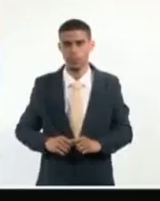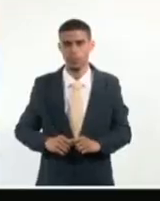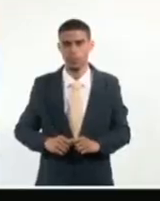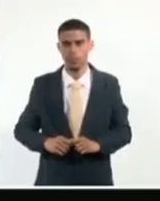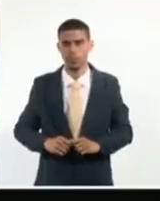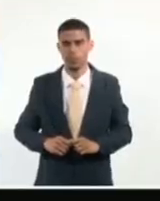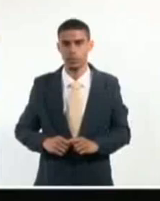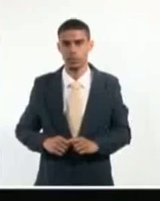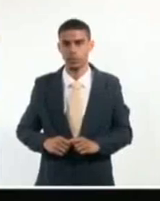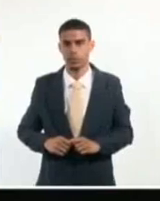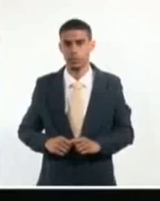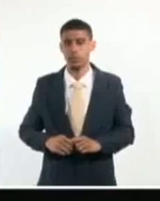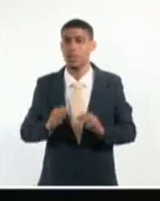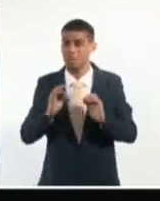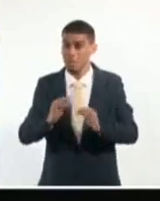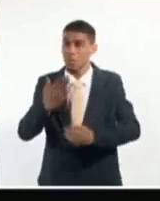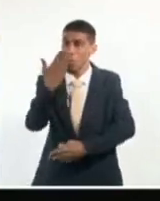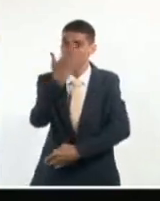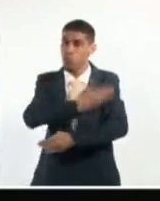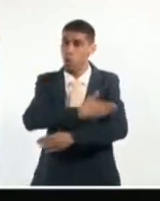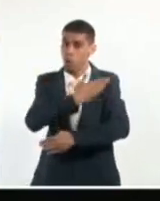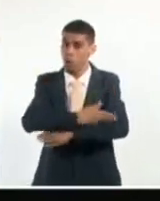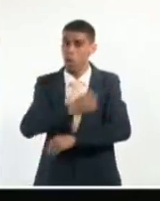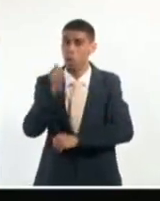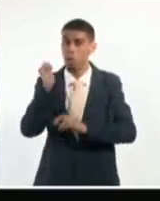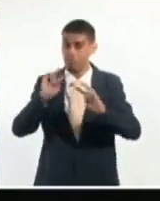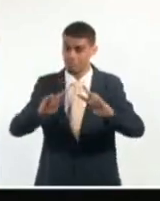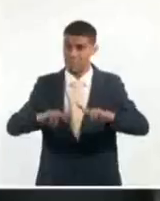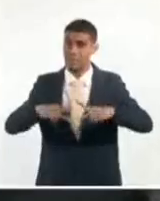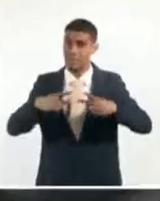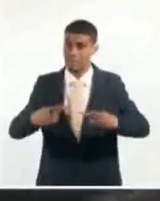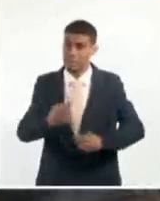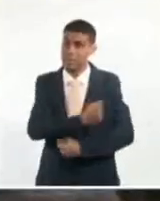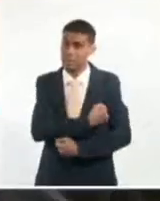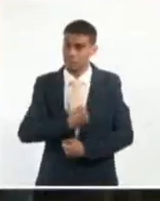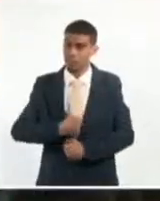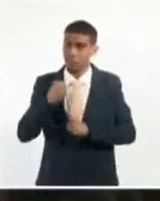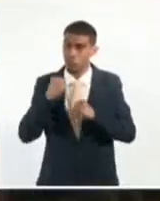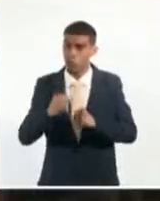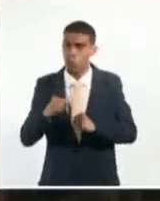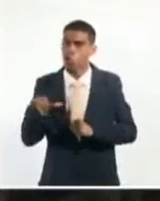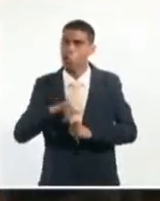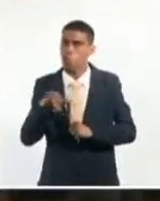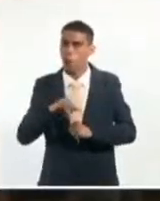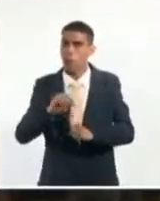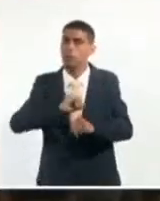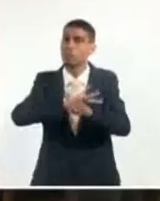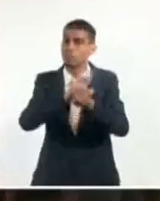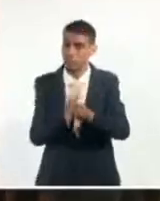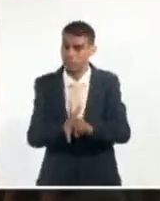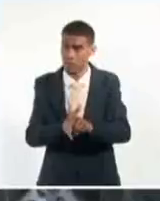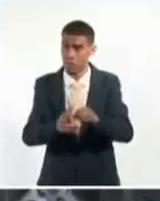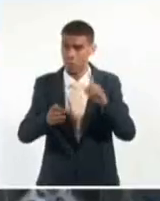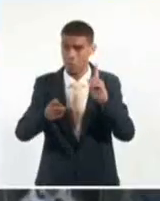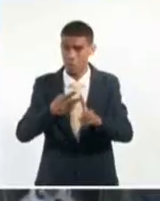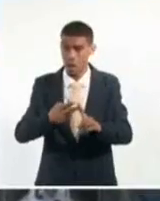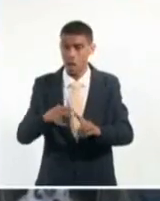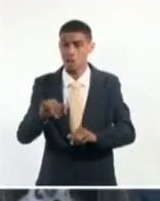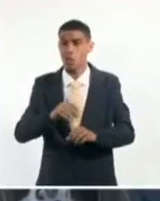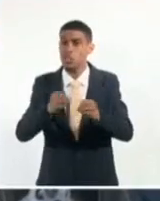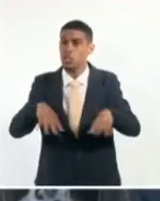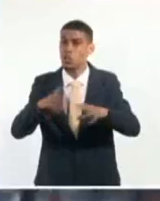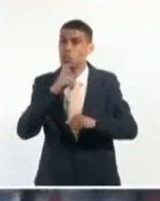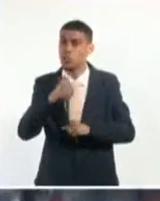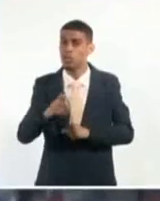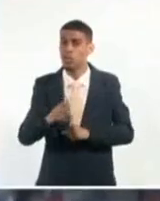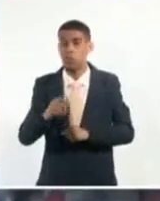La conjunción del bloqueo reforzado, el negativo impacto de la pandemia y la crisis global a ella asociada complejizaron aún más el